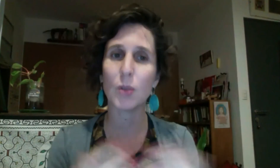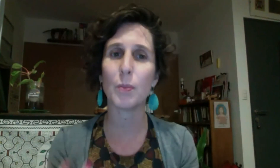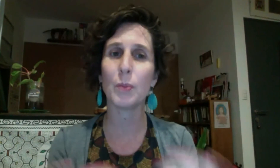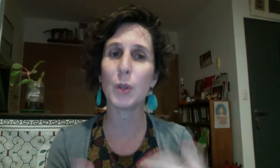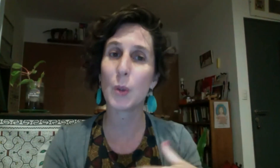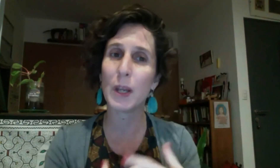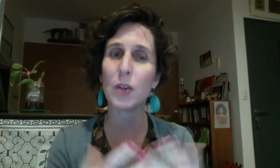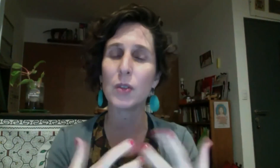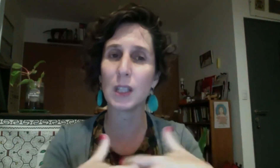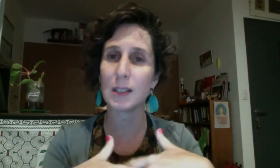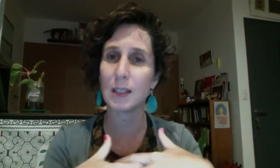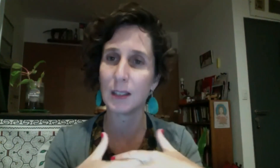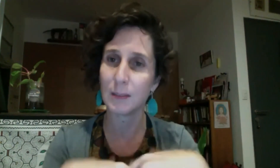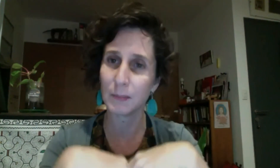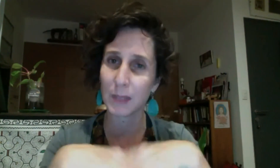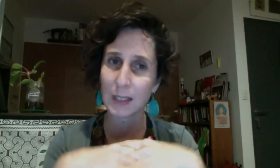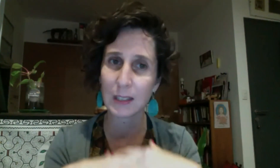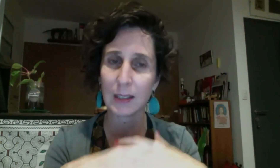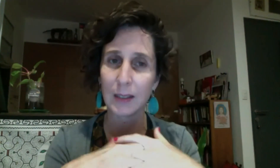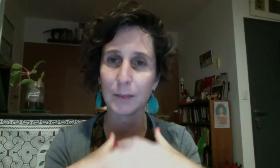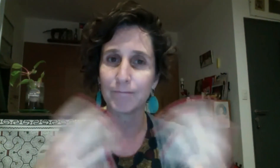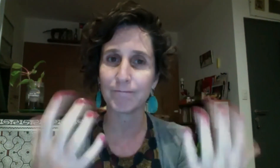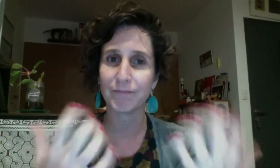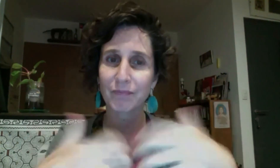muy complejo se